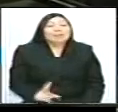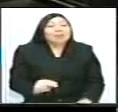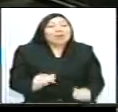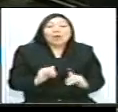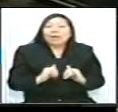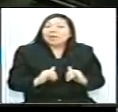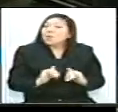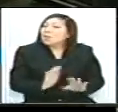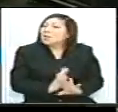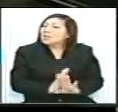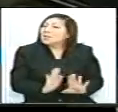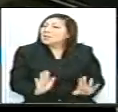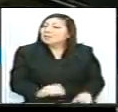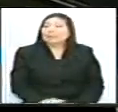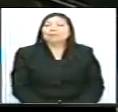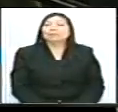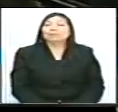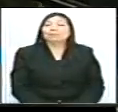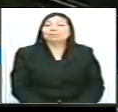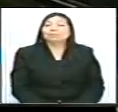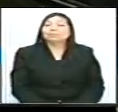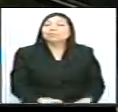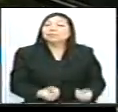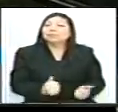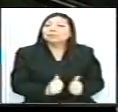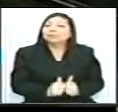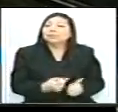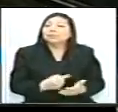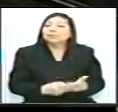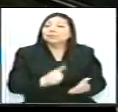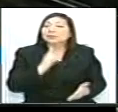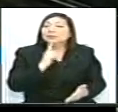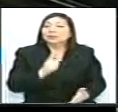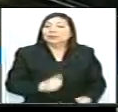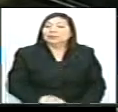par. Igualmente, con relación a lo que es